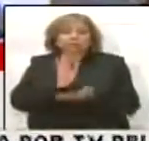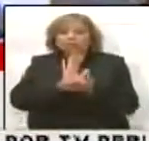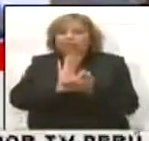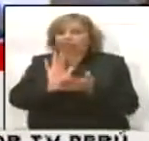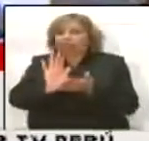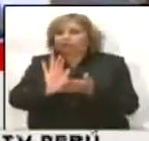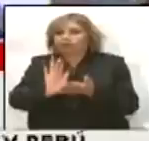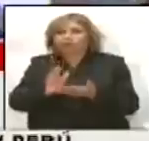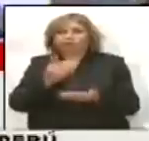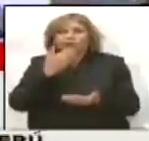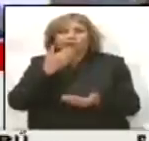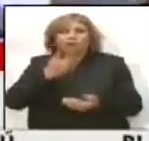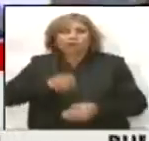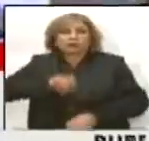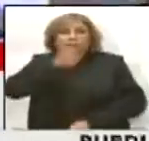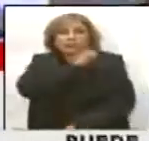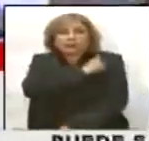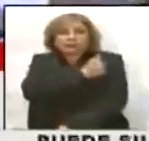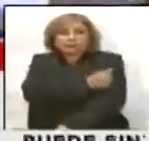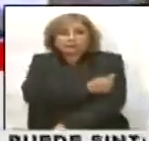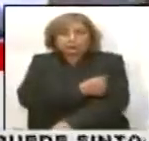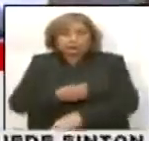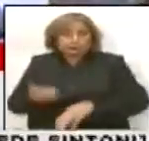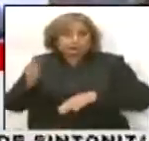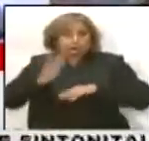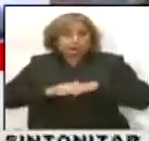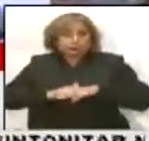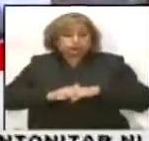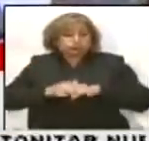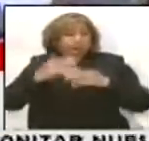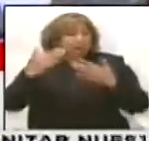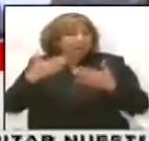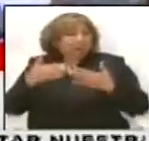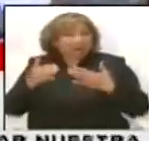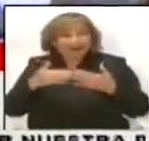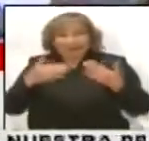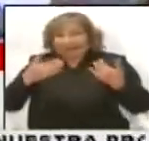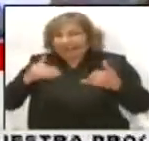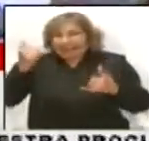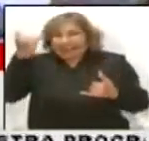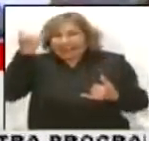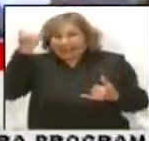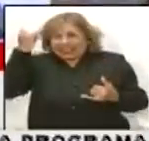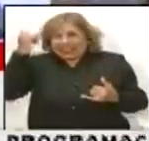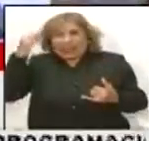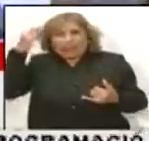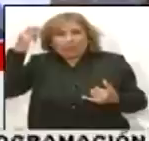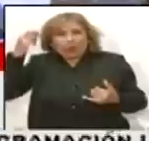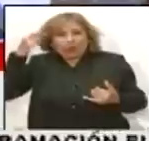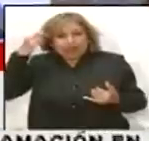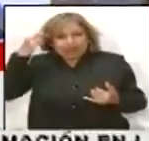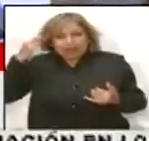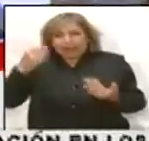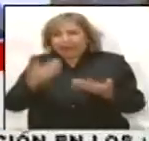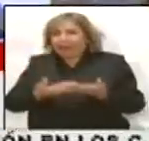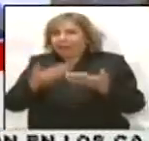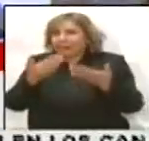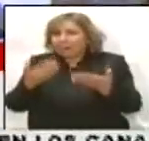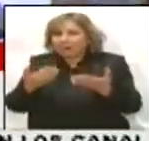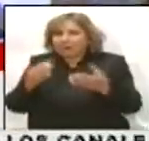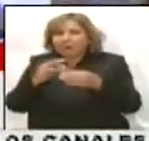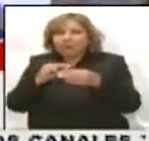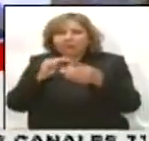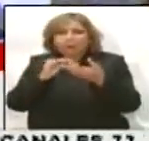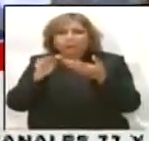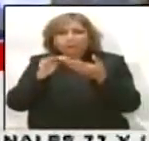a quienes somos autoridades y le debemos, por sobre cualquier tipo de idea política con la que comulguemos,